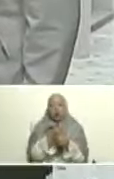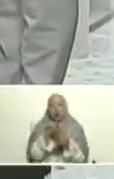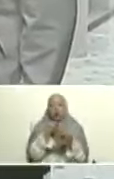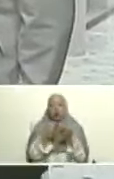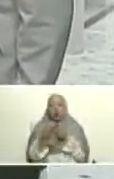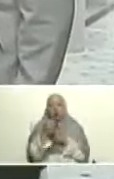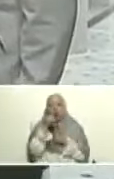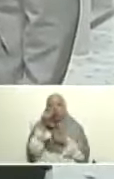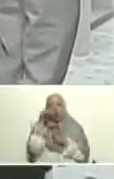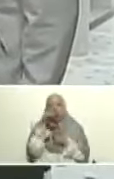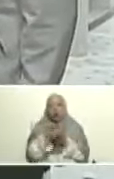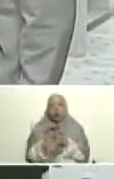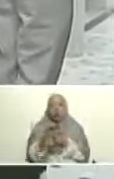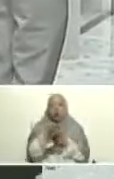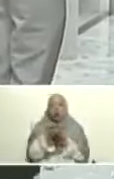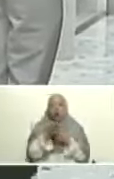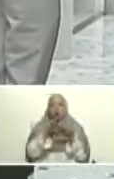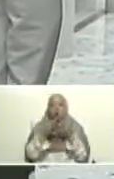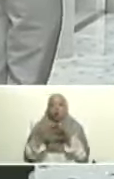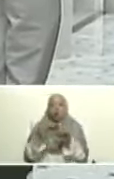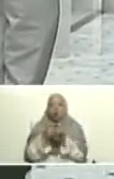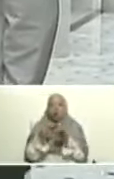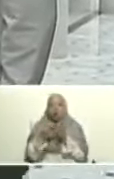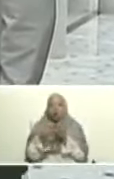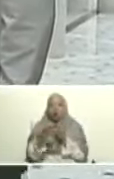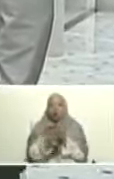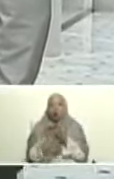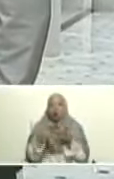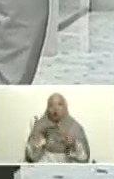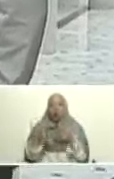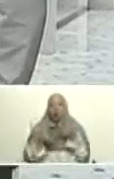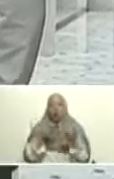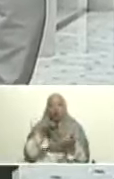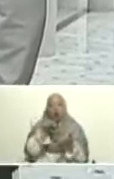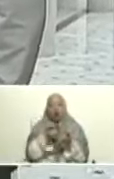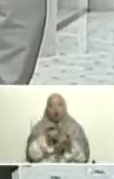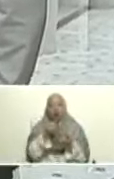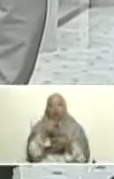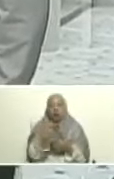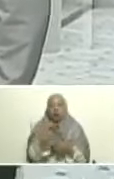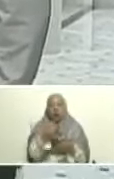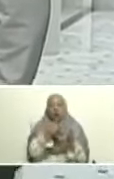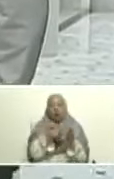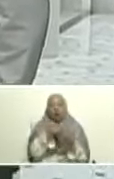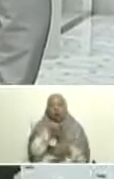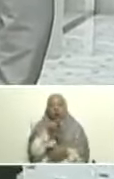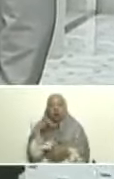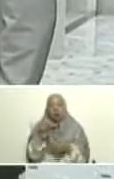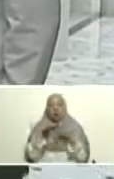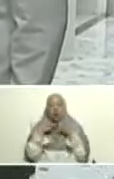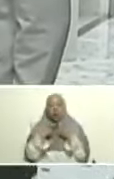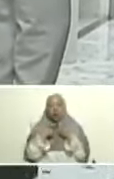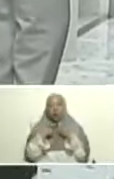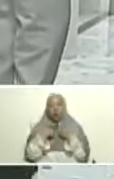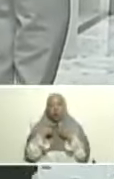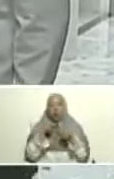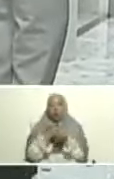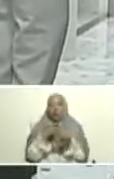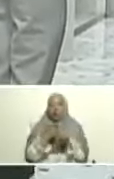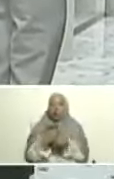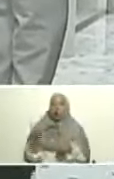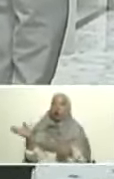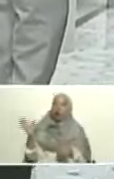económico comunal, donde estamos haciendo ahorita 3.500 franelas, eso se está llevando a cabo en toda